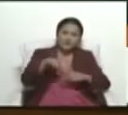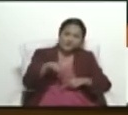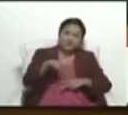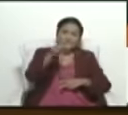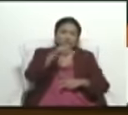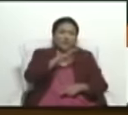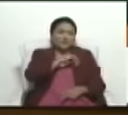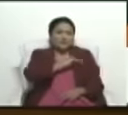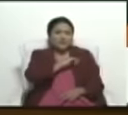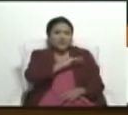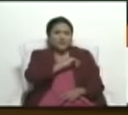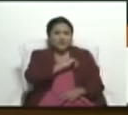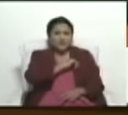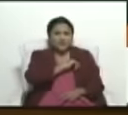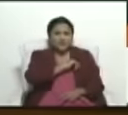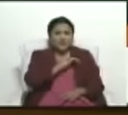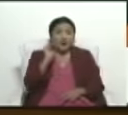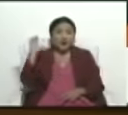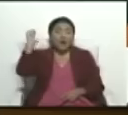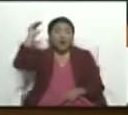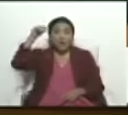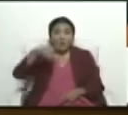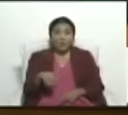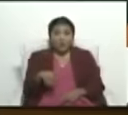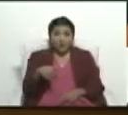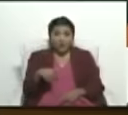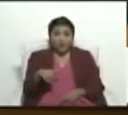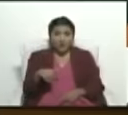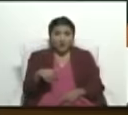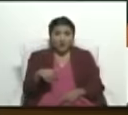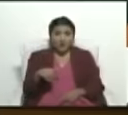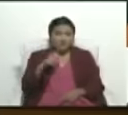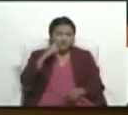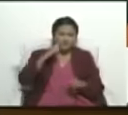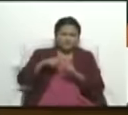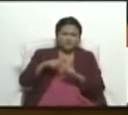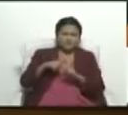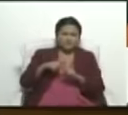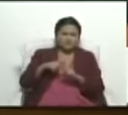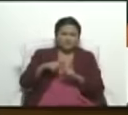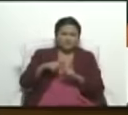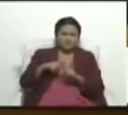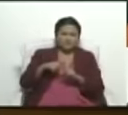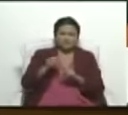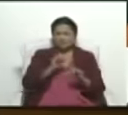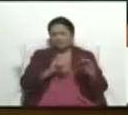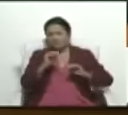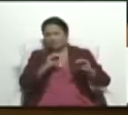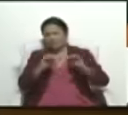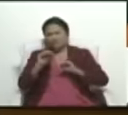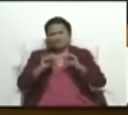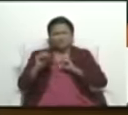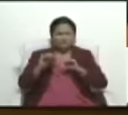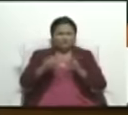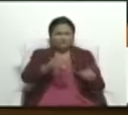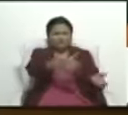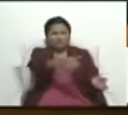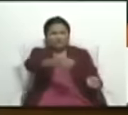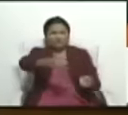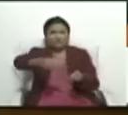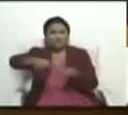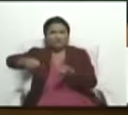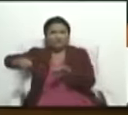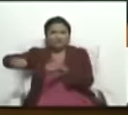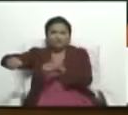6CPC Aragua, que al darse cuenta que la escena había sido modificada porque arrastraron el cuerpo de